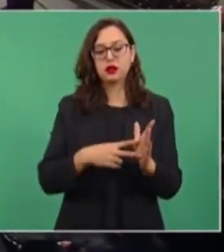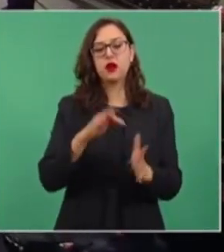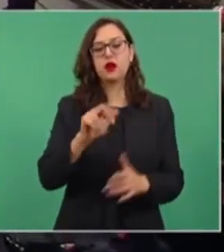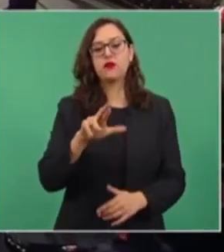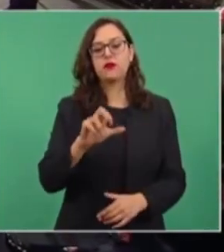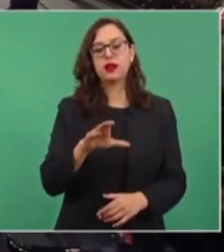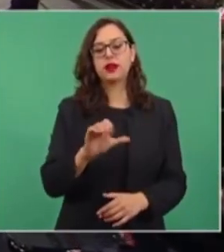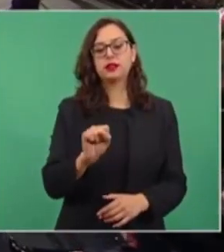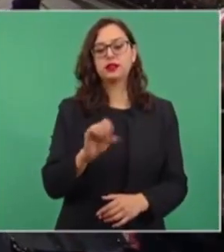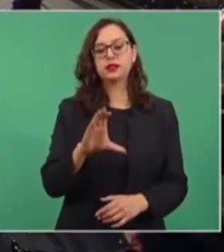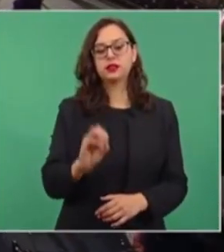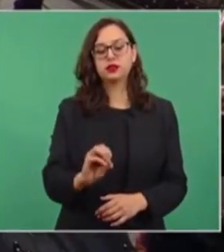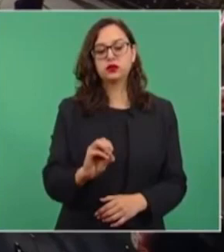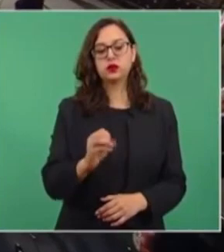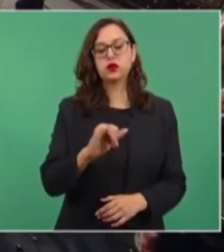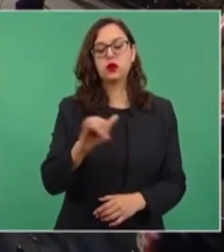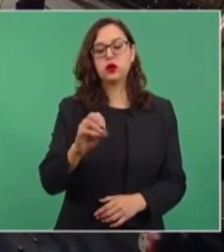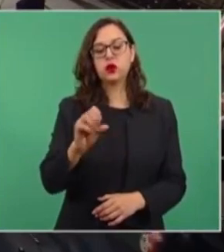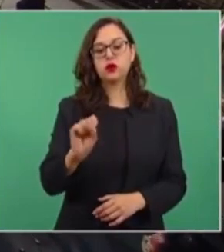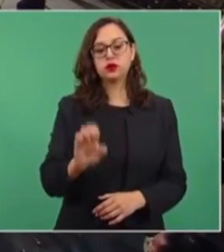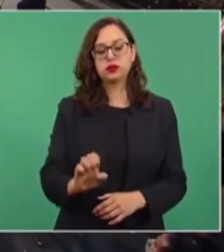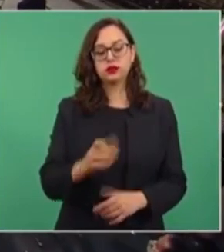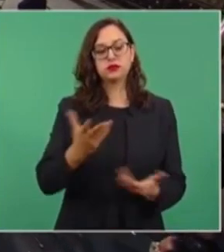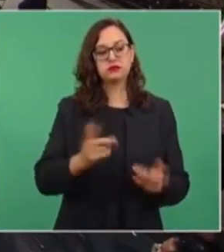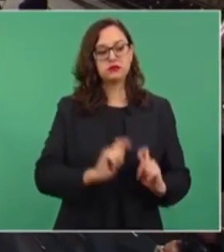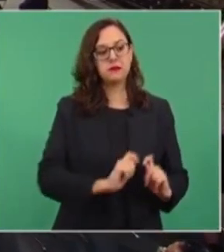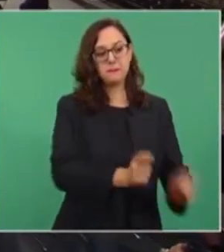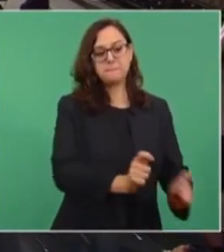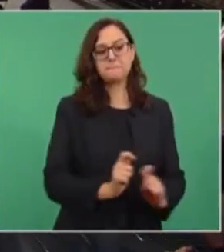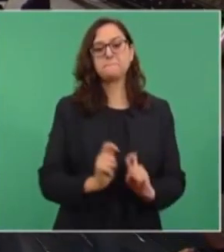Francisco José Garaycochea,